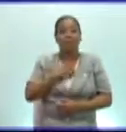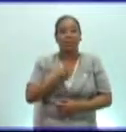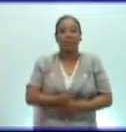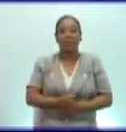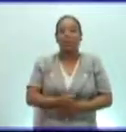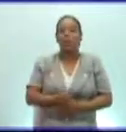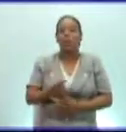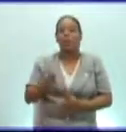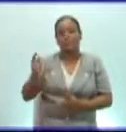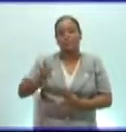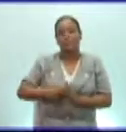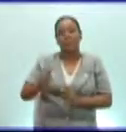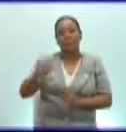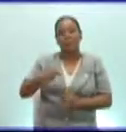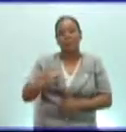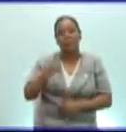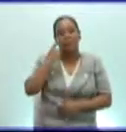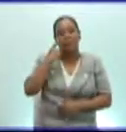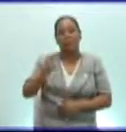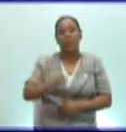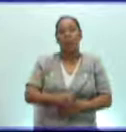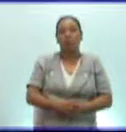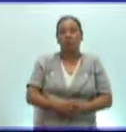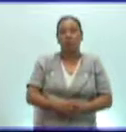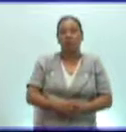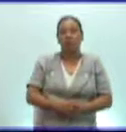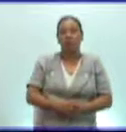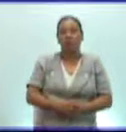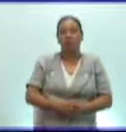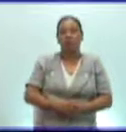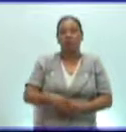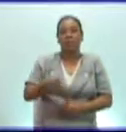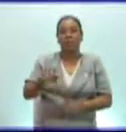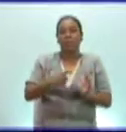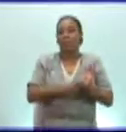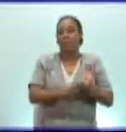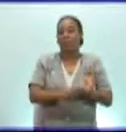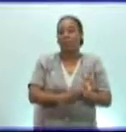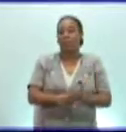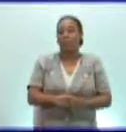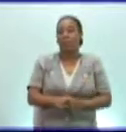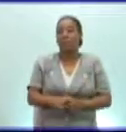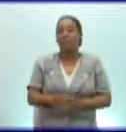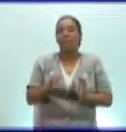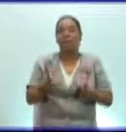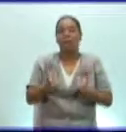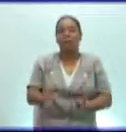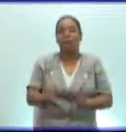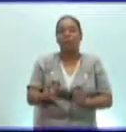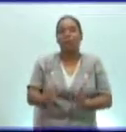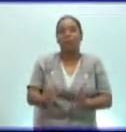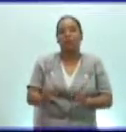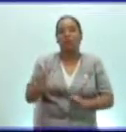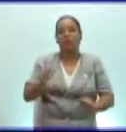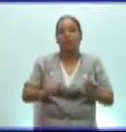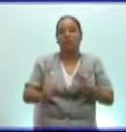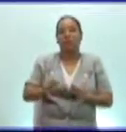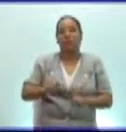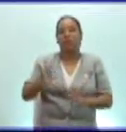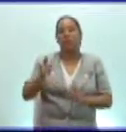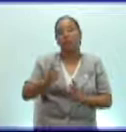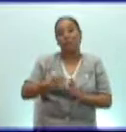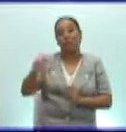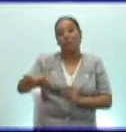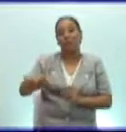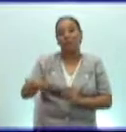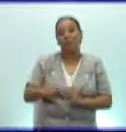lo siguiente. Vamos a ver cómo se representa la constante de equilibrio para este electrolito. Por supuesto,